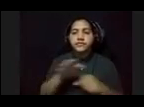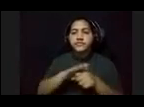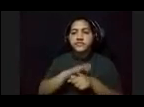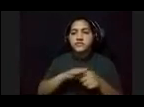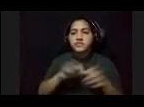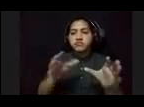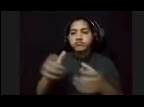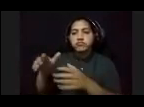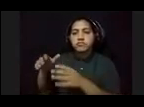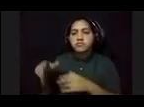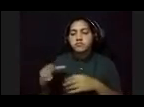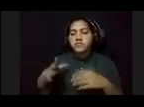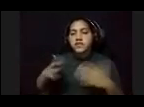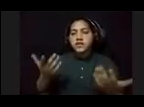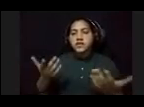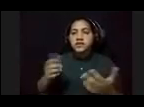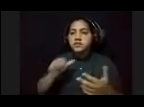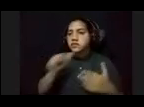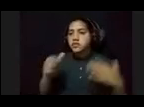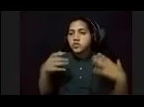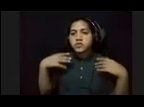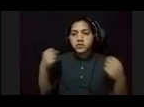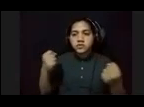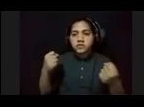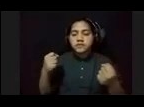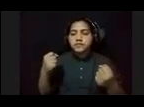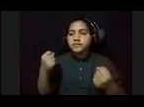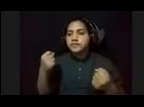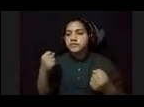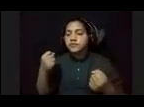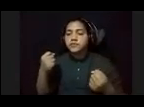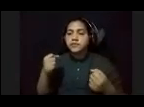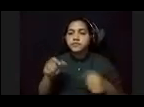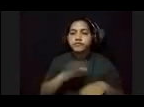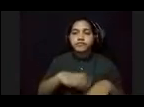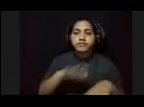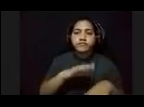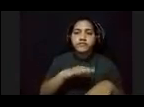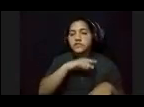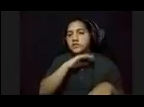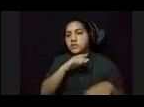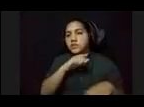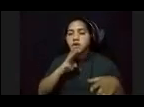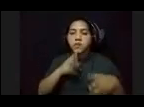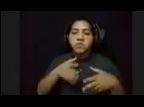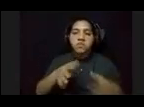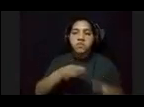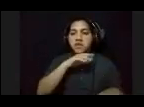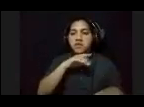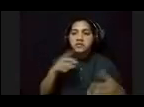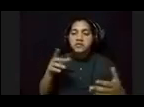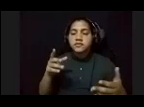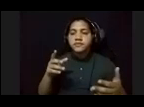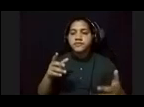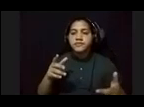insalubres, instalaciones sanitarias y de agua corriente y sin alcantarillados apropiados para las aguas residuales.